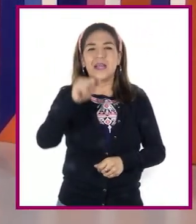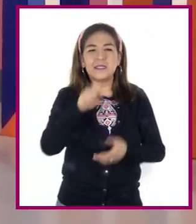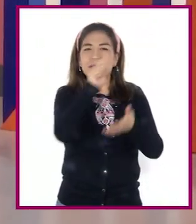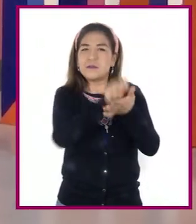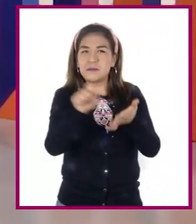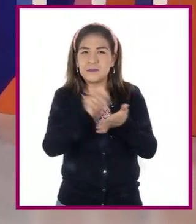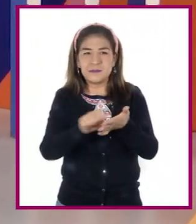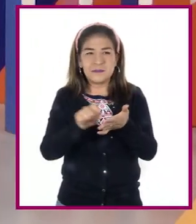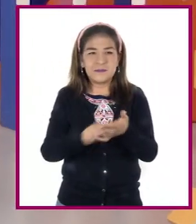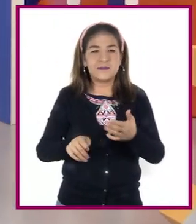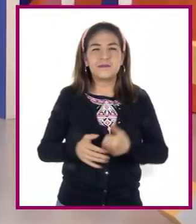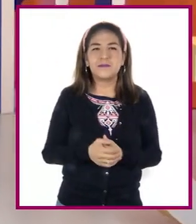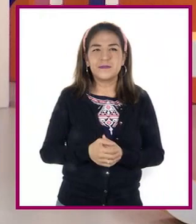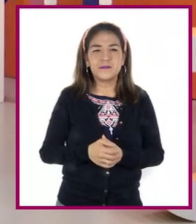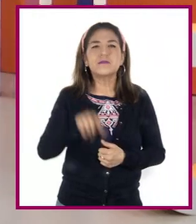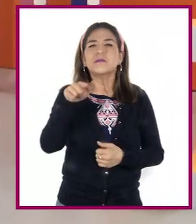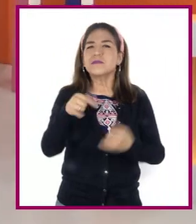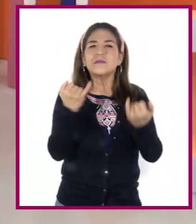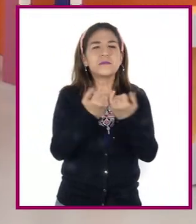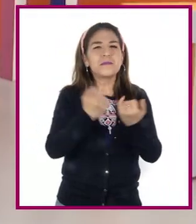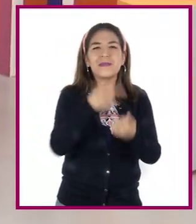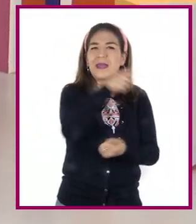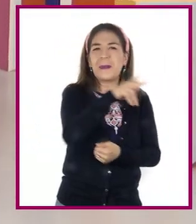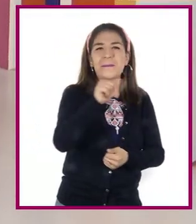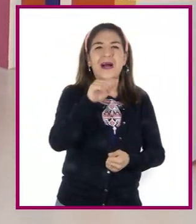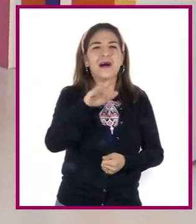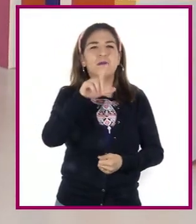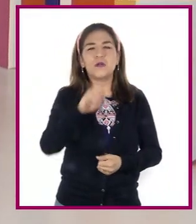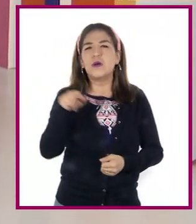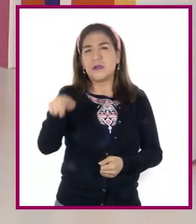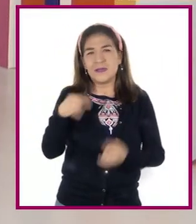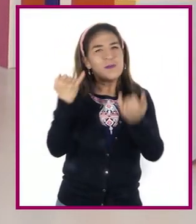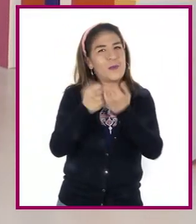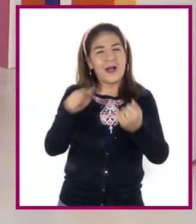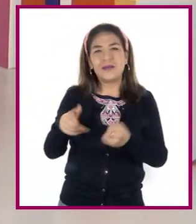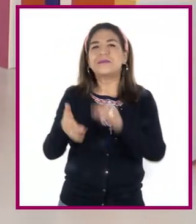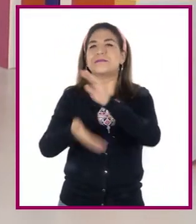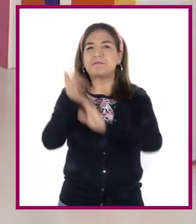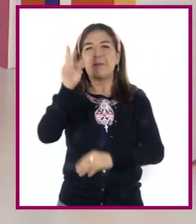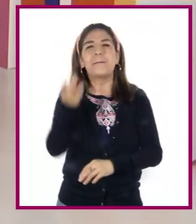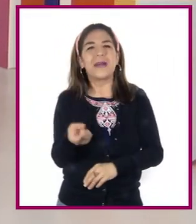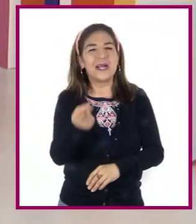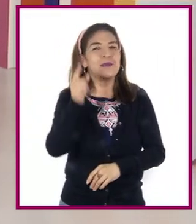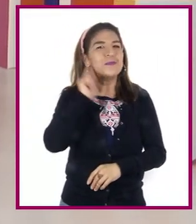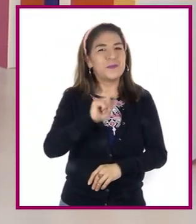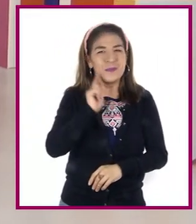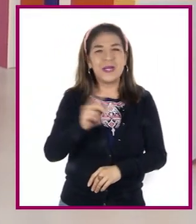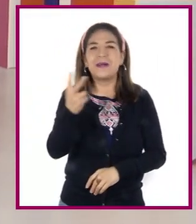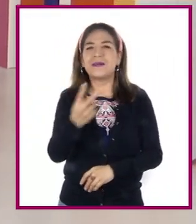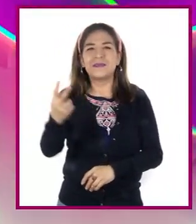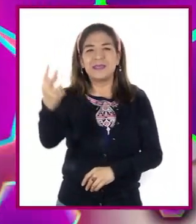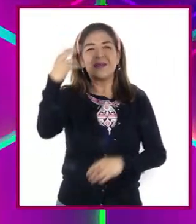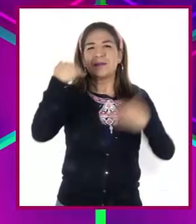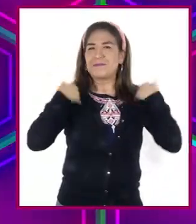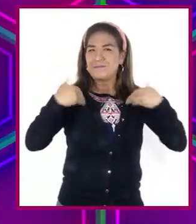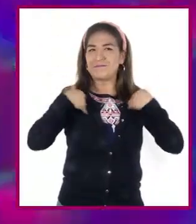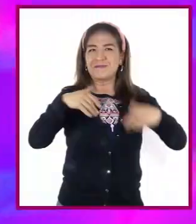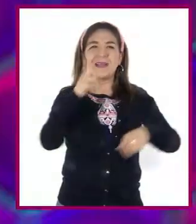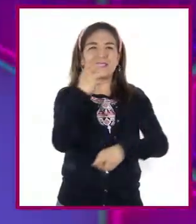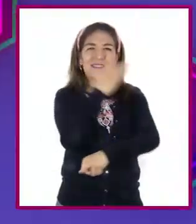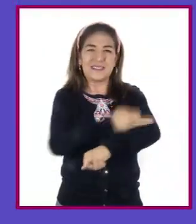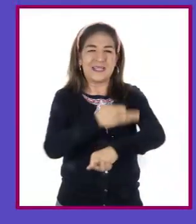Un día en que, al igual que Pablo Neruda, salió a pasear con su perrita y el atardecer era deslumbrante.